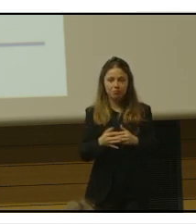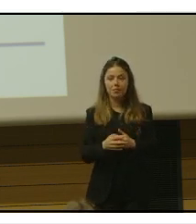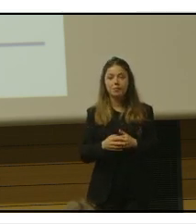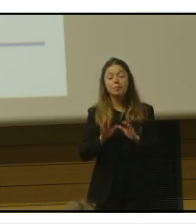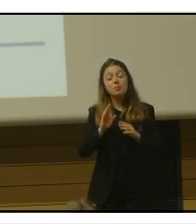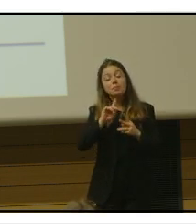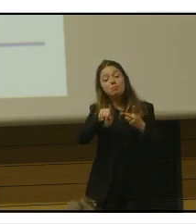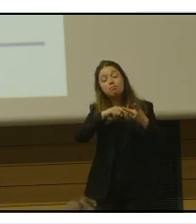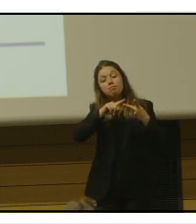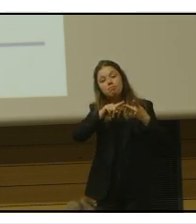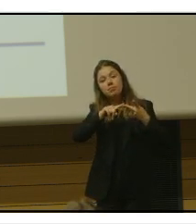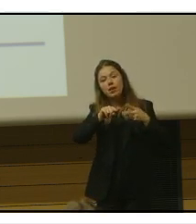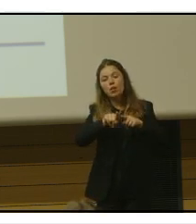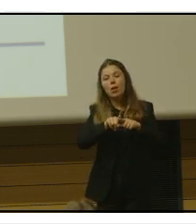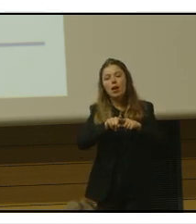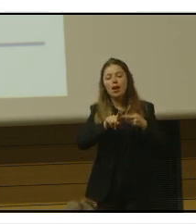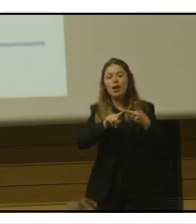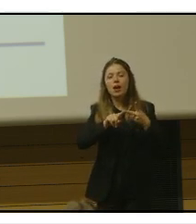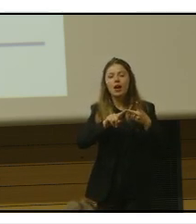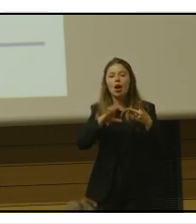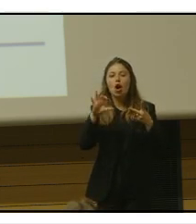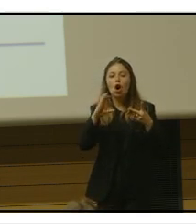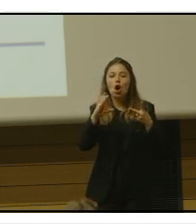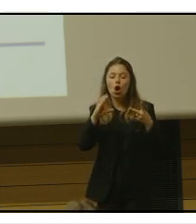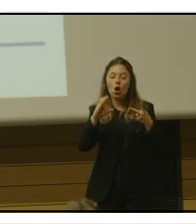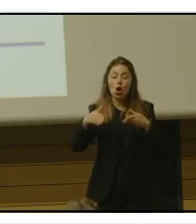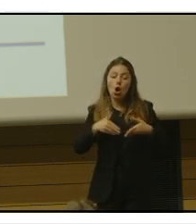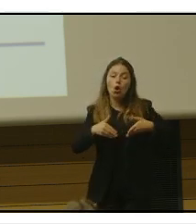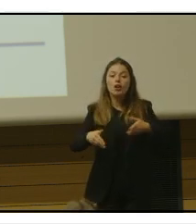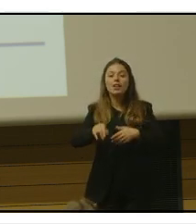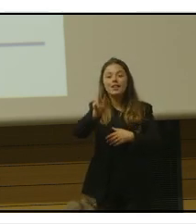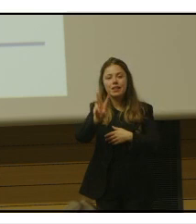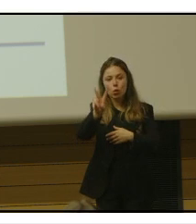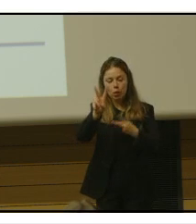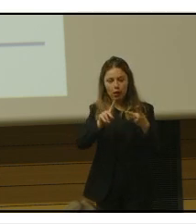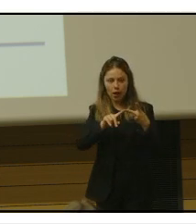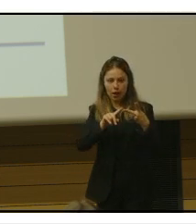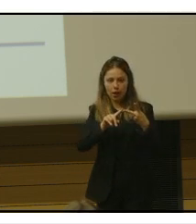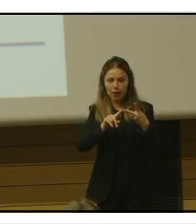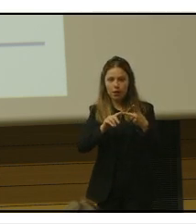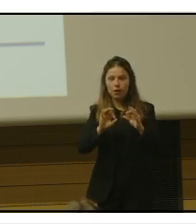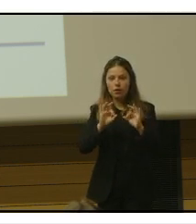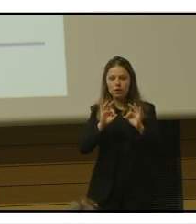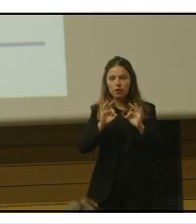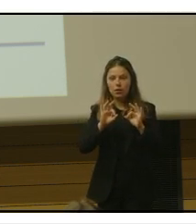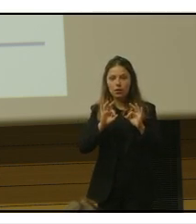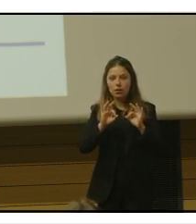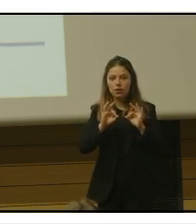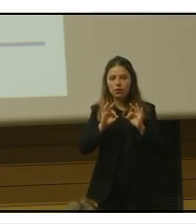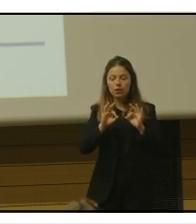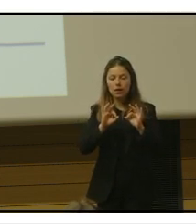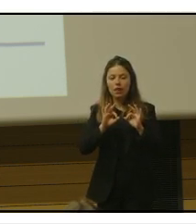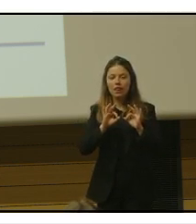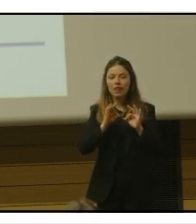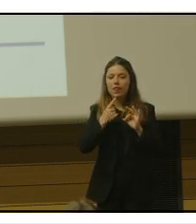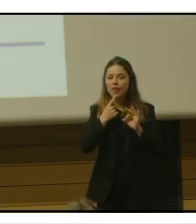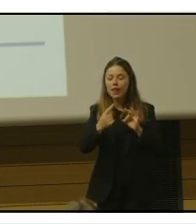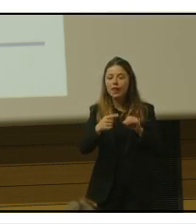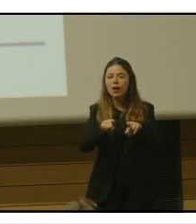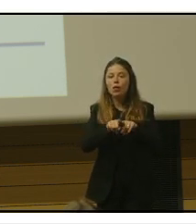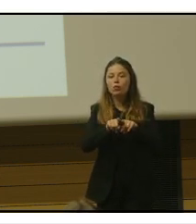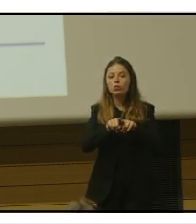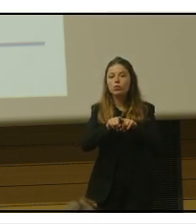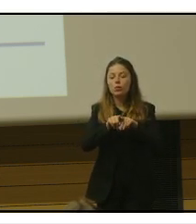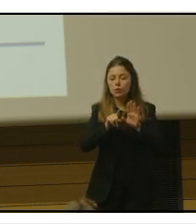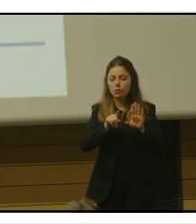otra cosa, que es la corriente secundaria. La corriente secundaria es la que se emana desde el cono de ignición de los cigarrillos, es la que sale a través del